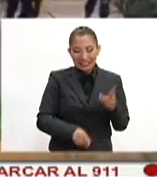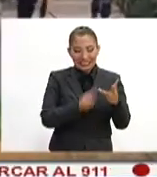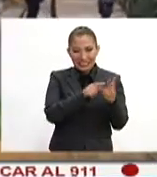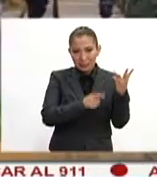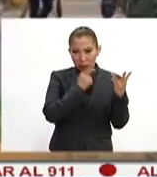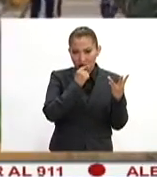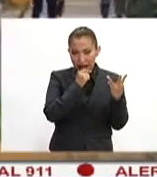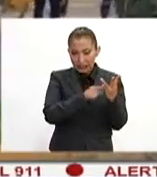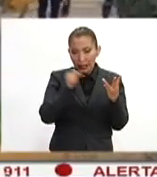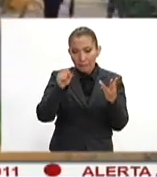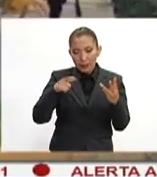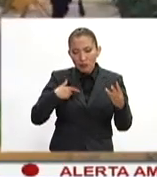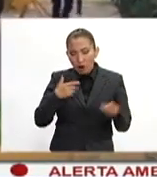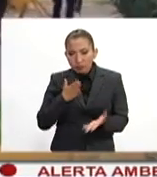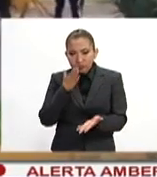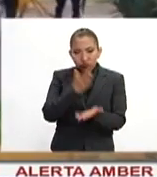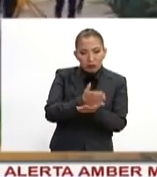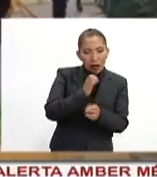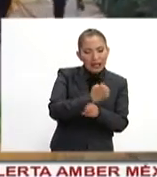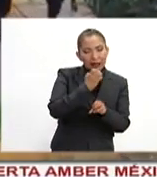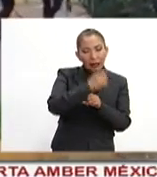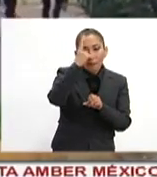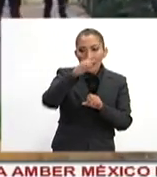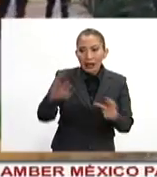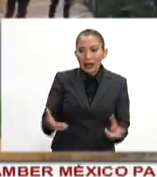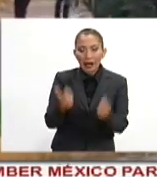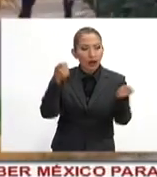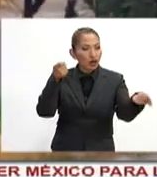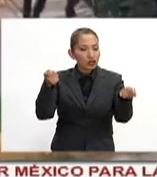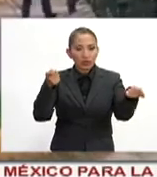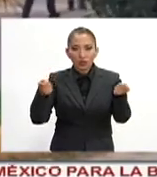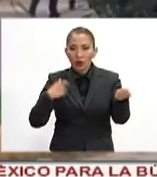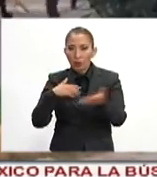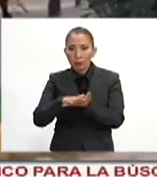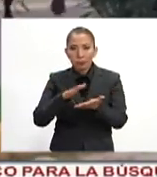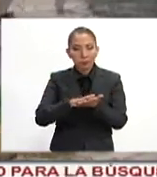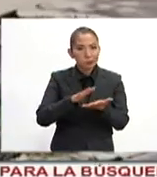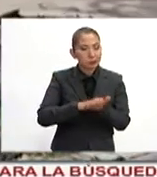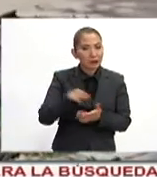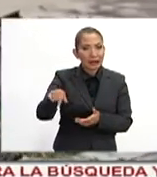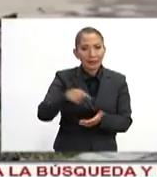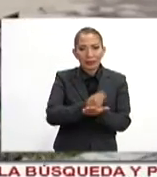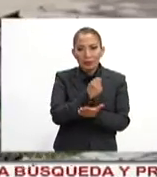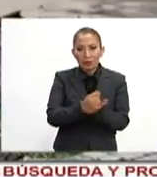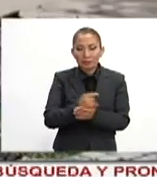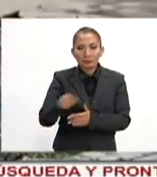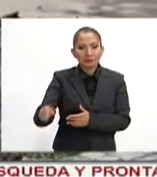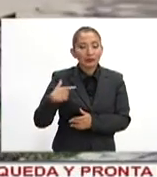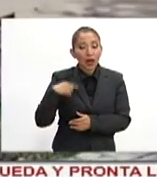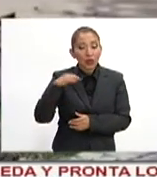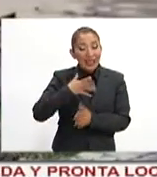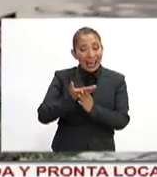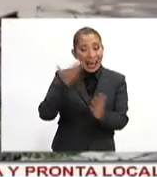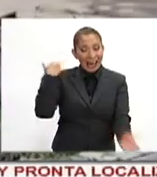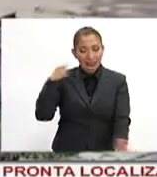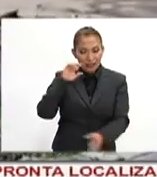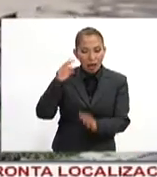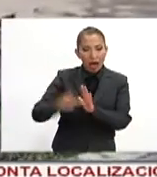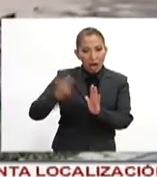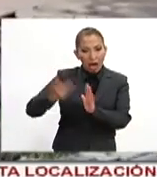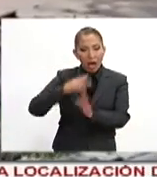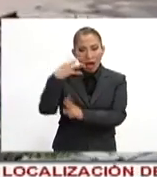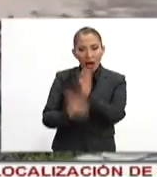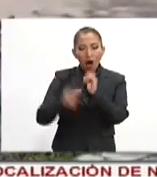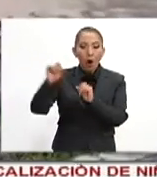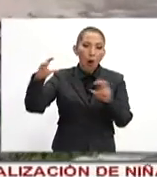ellas policías, durante un operativo estatal para recuperar el control del penal de Ciudad Victoria en Tamaulipas, donde antes ya se han registrado